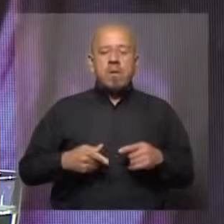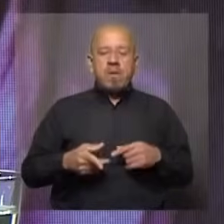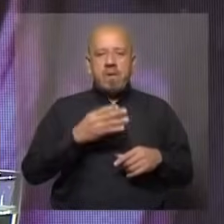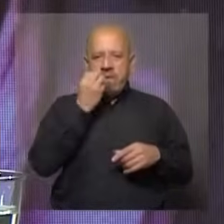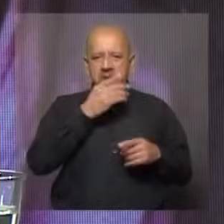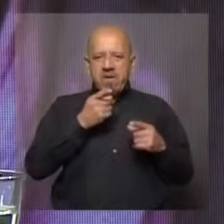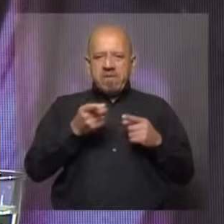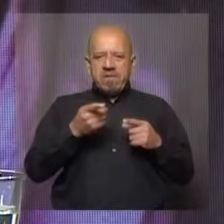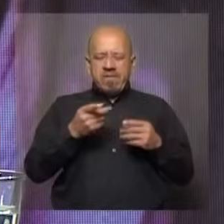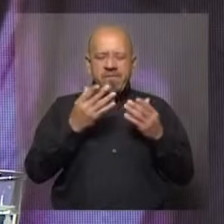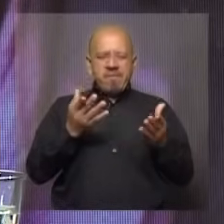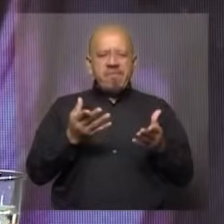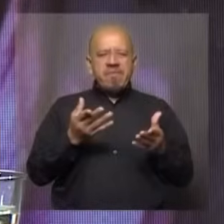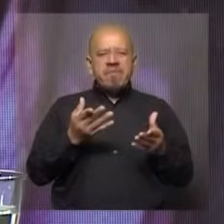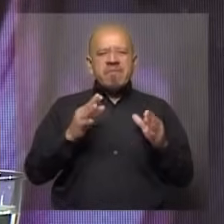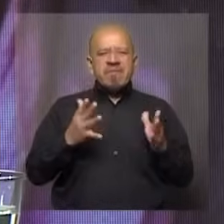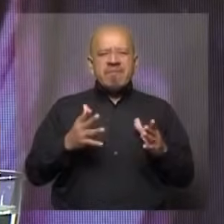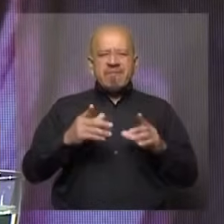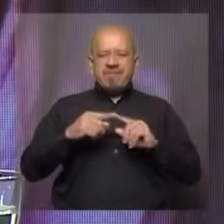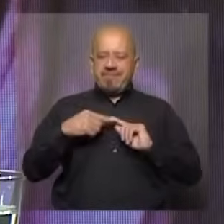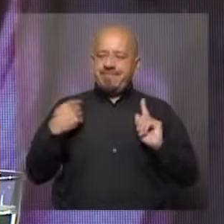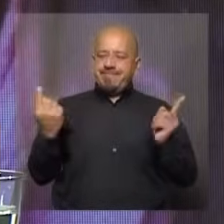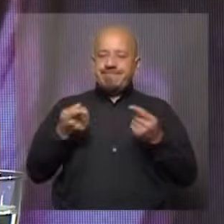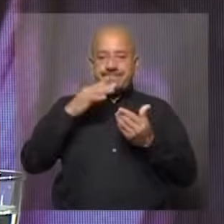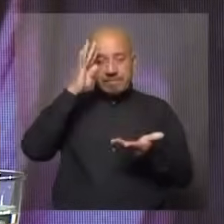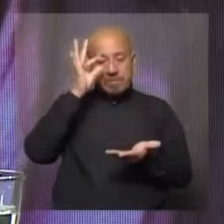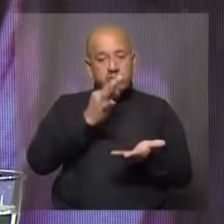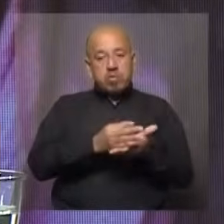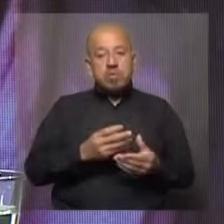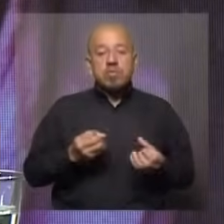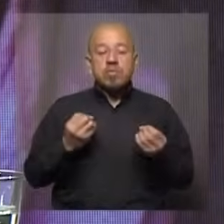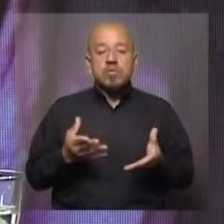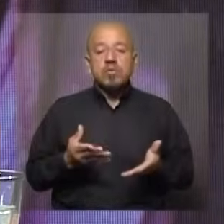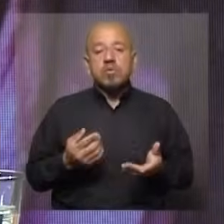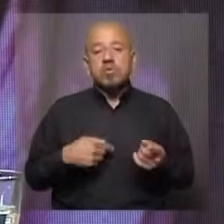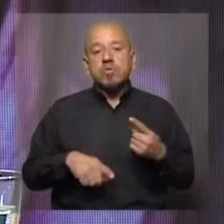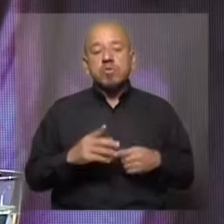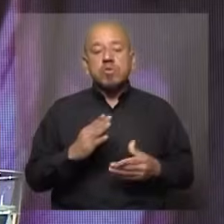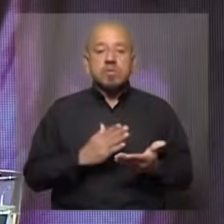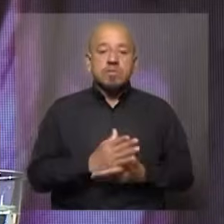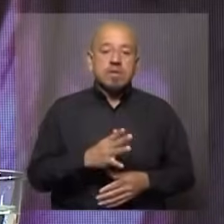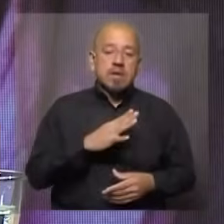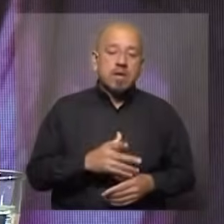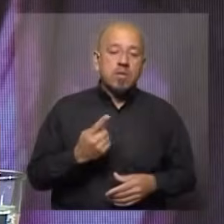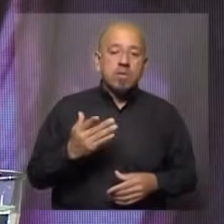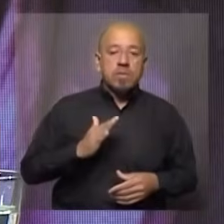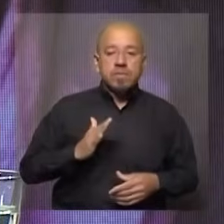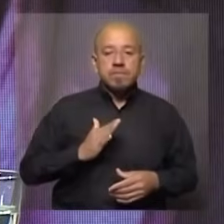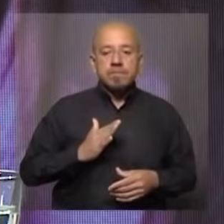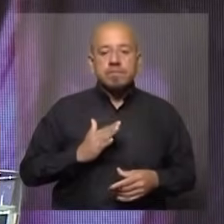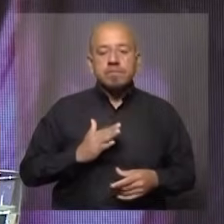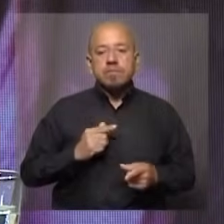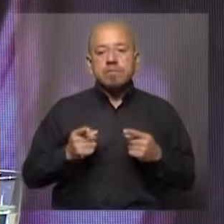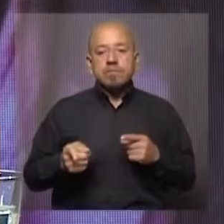mejorar para toda la población. Por esto que estoy diciendo, cada vez que una mujer